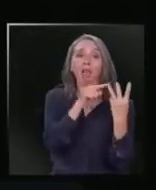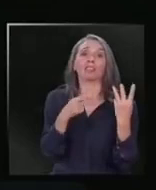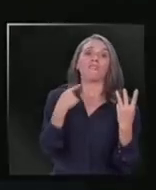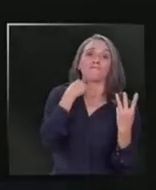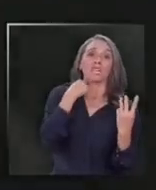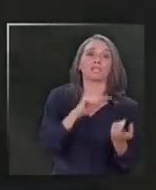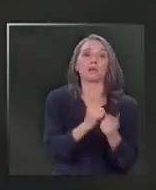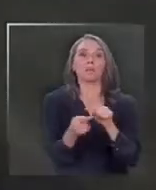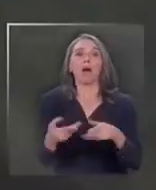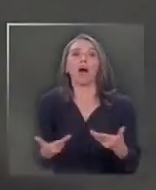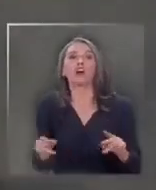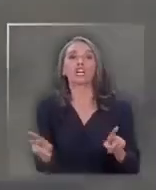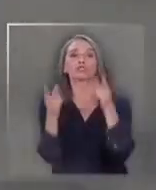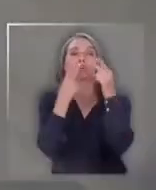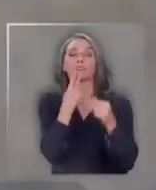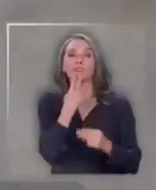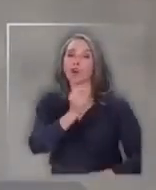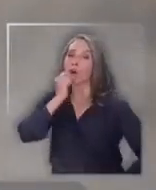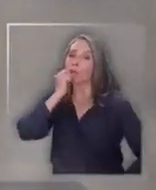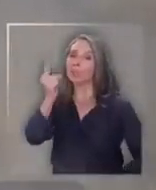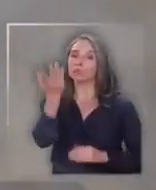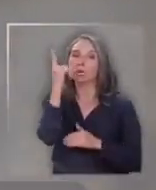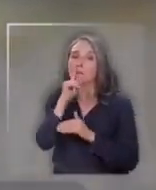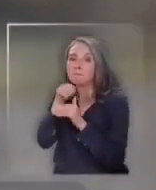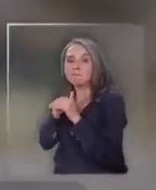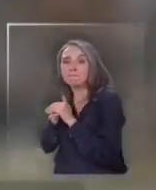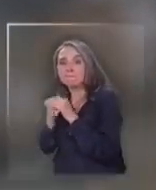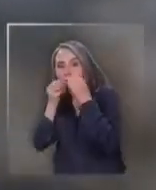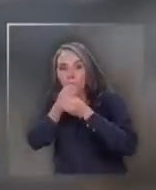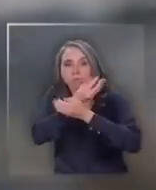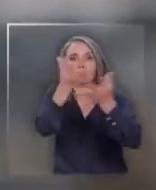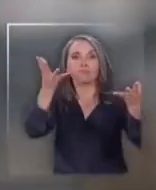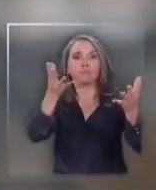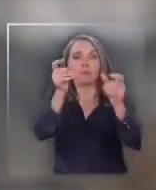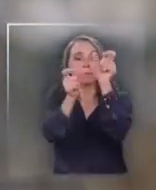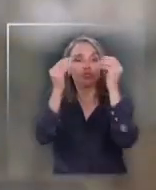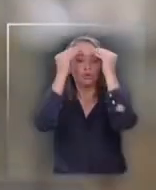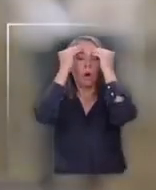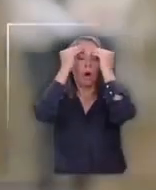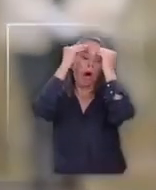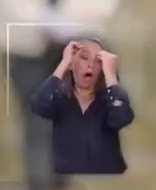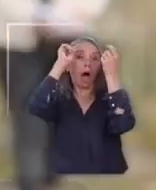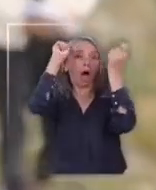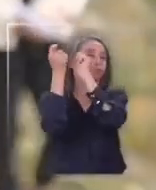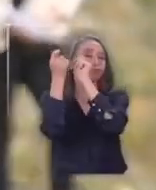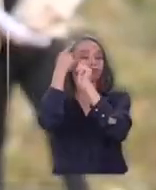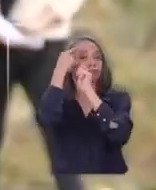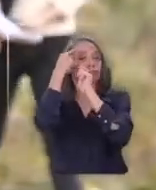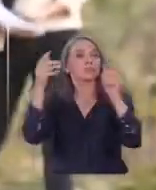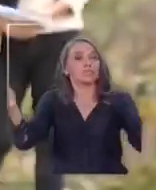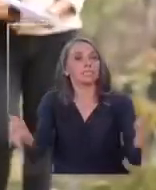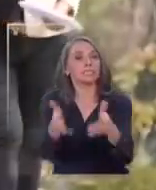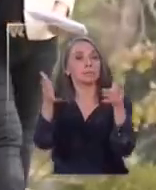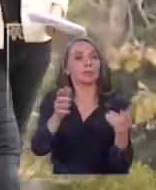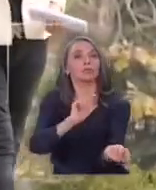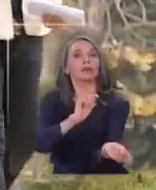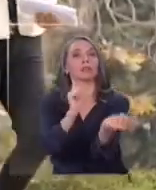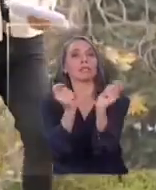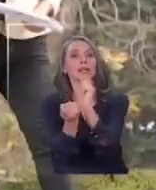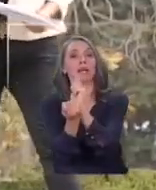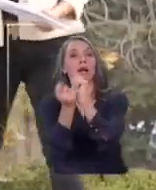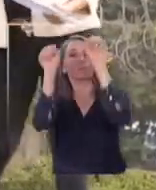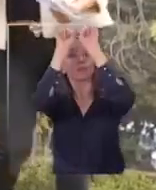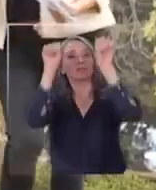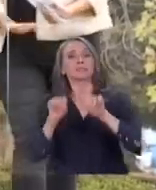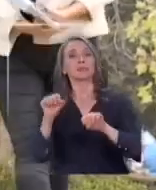a sobrevivientes, que han denunciado lo que se escondía, que han removido conciencias y que han intentado impulsar la renovación de